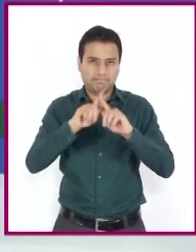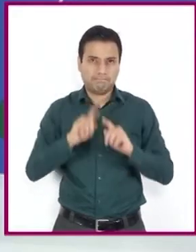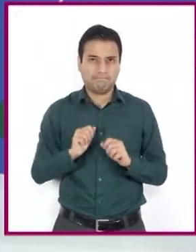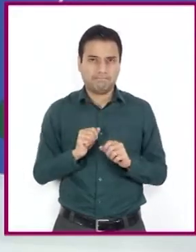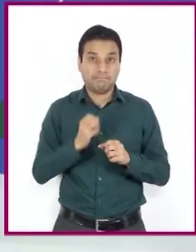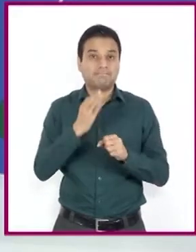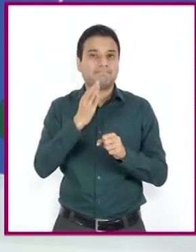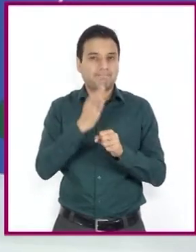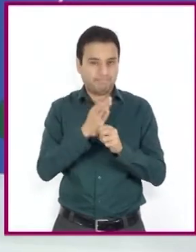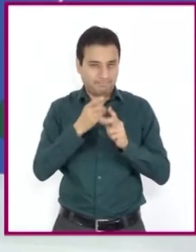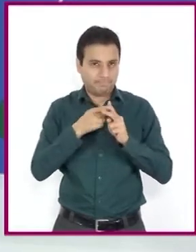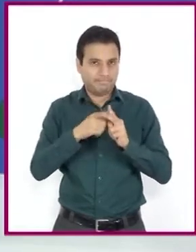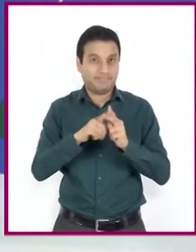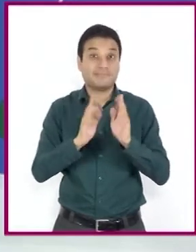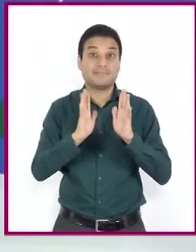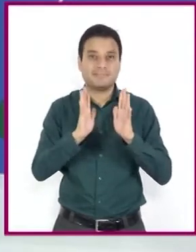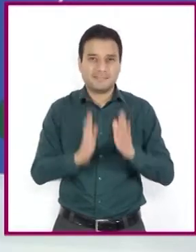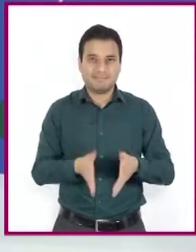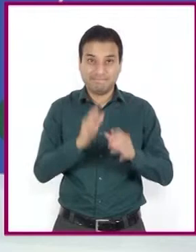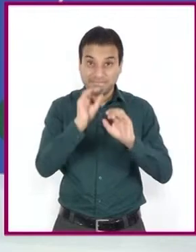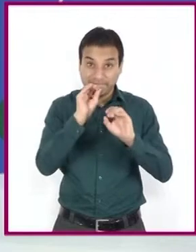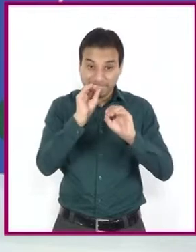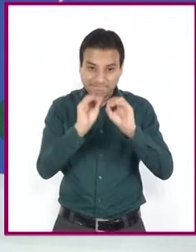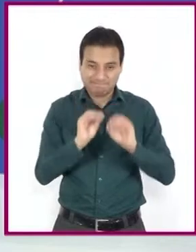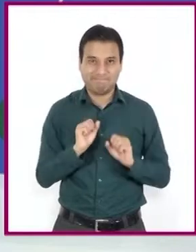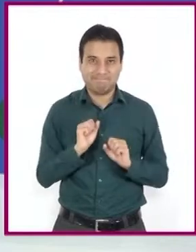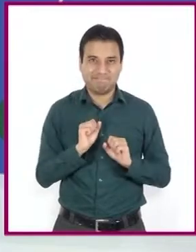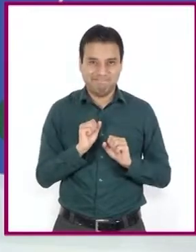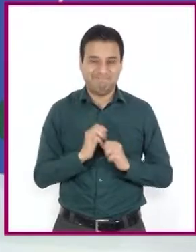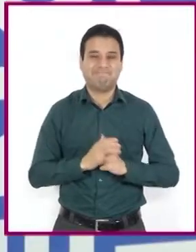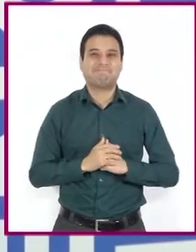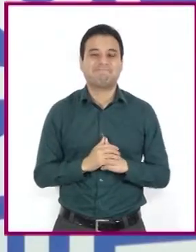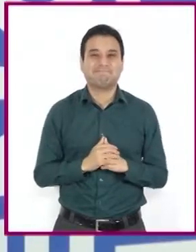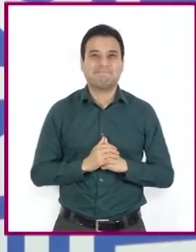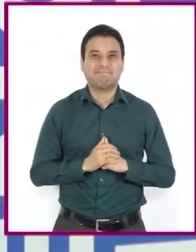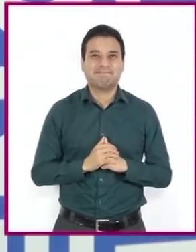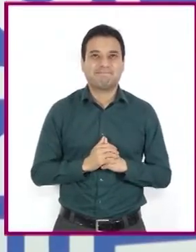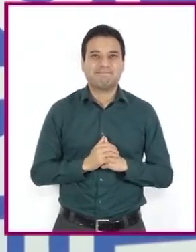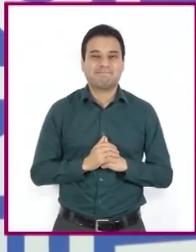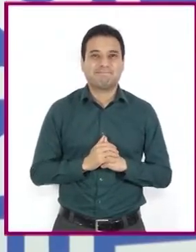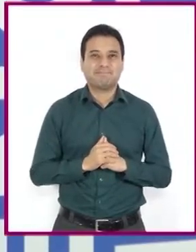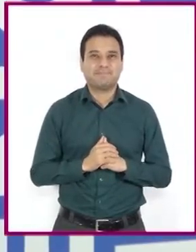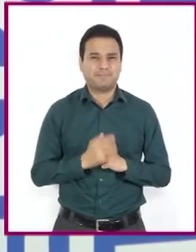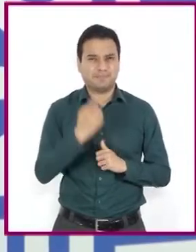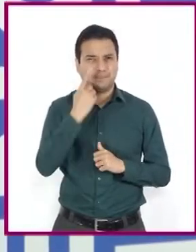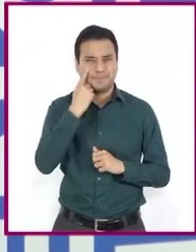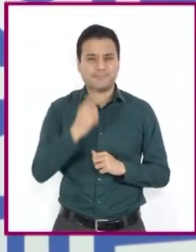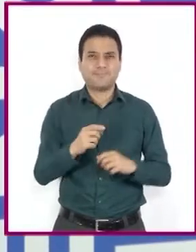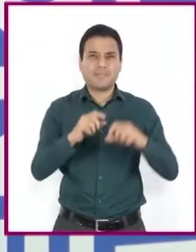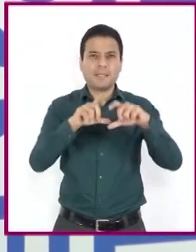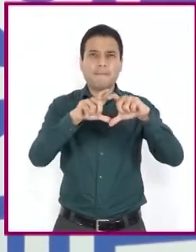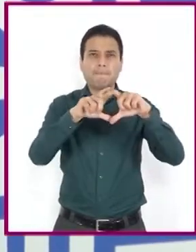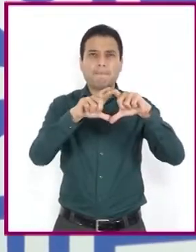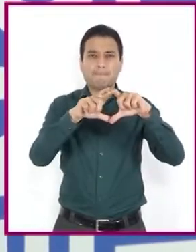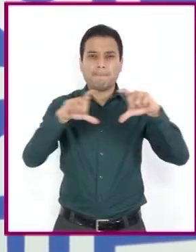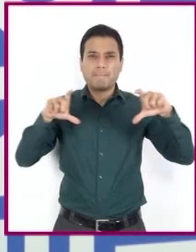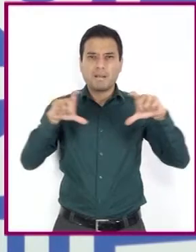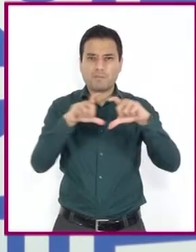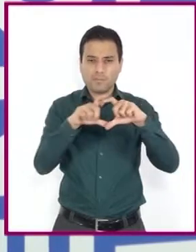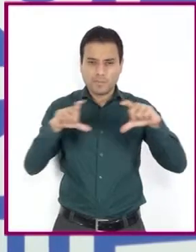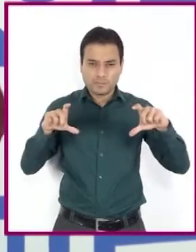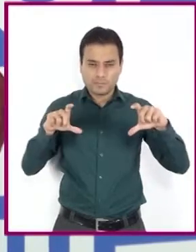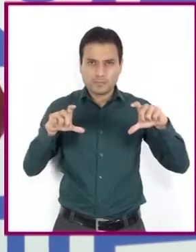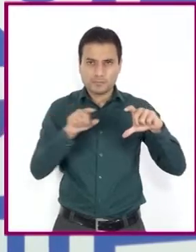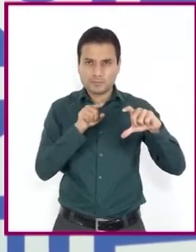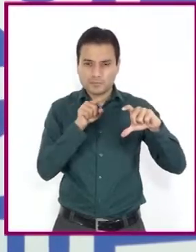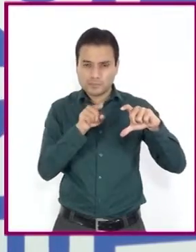de comenzar a armar nuestro rompecabezas. ¿En cuál de los párrafos pudieron identificar un